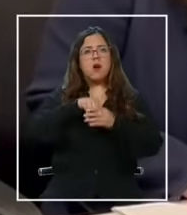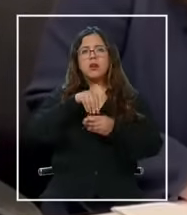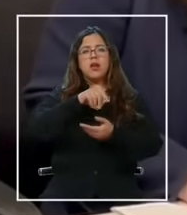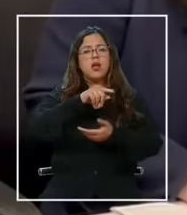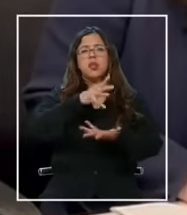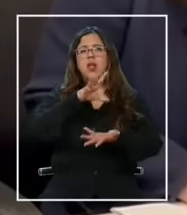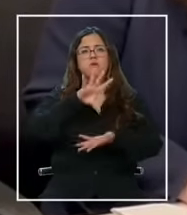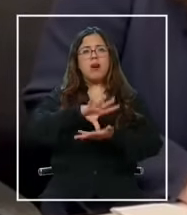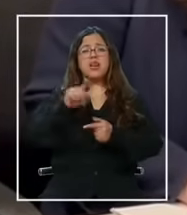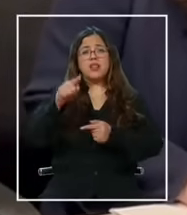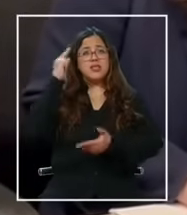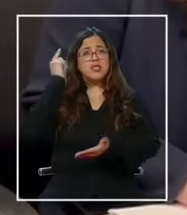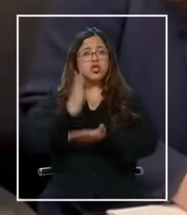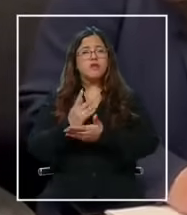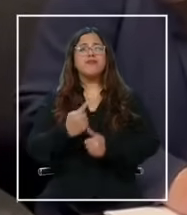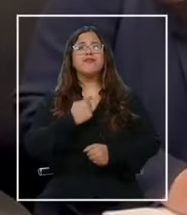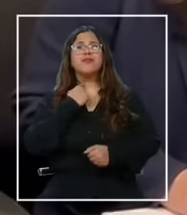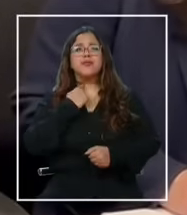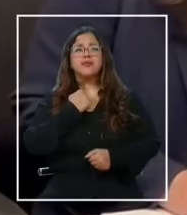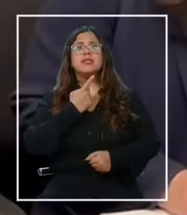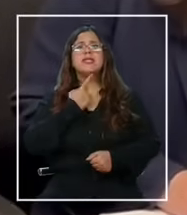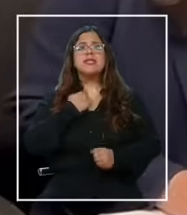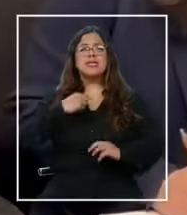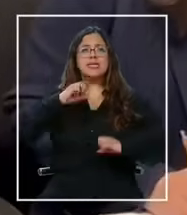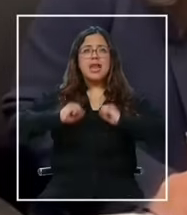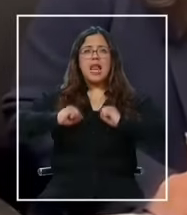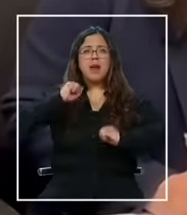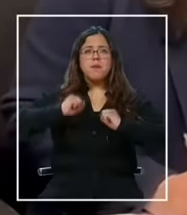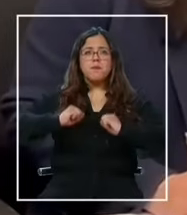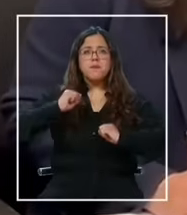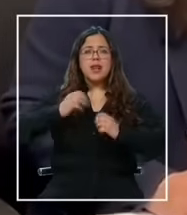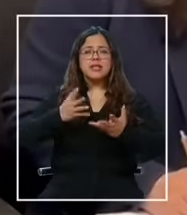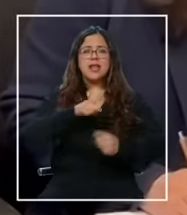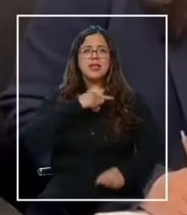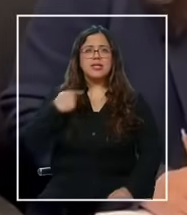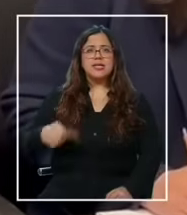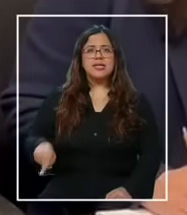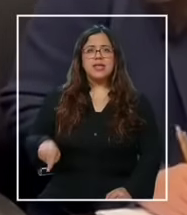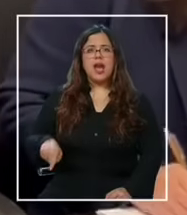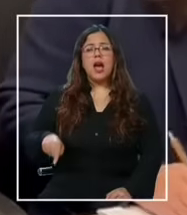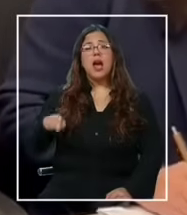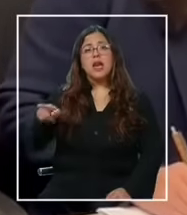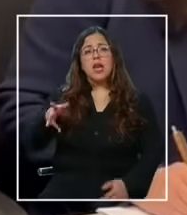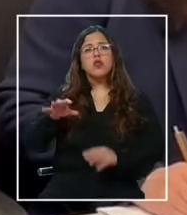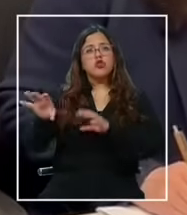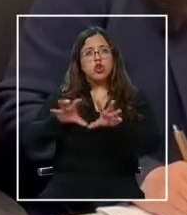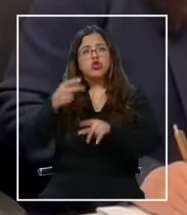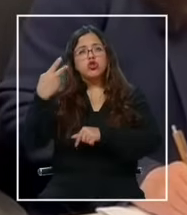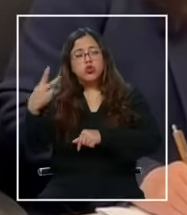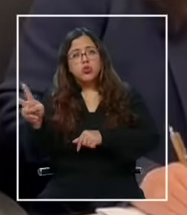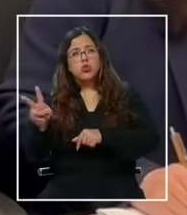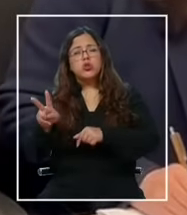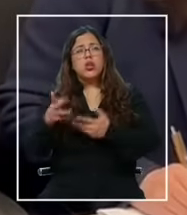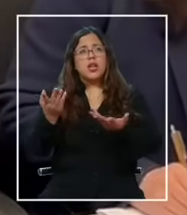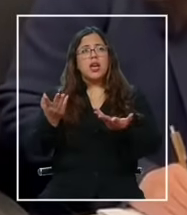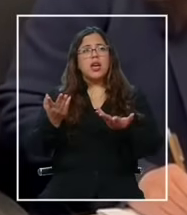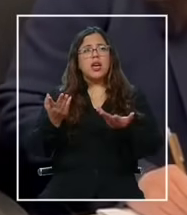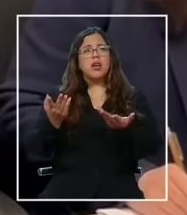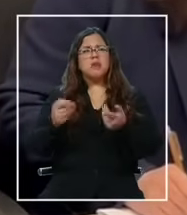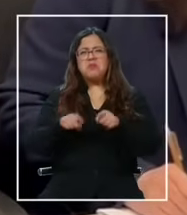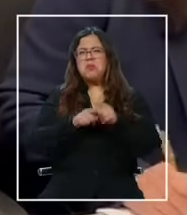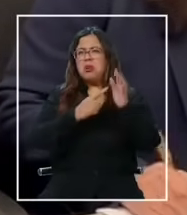la intereses de las empresas siderúrgicas chinas porque sus productos son tratados con